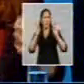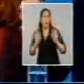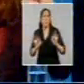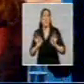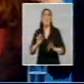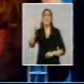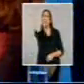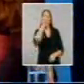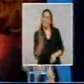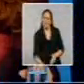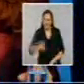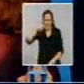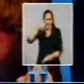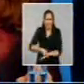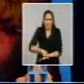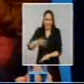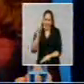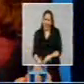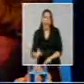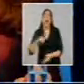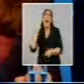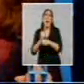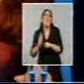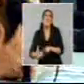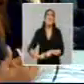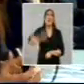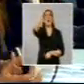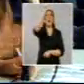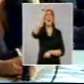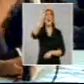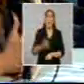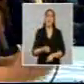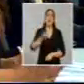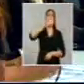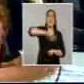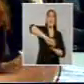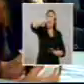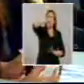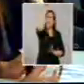hasta Tierra del Fuego y desde los Andes hasta el Atlántico.